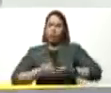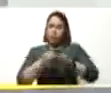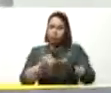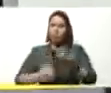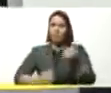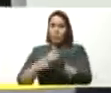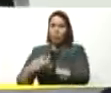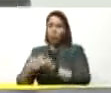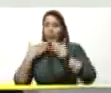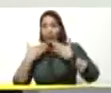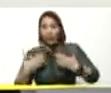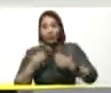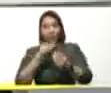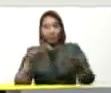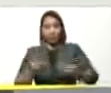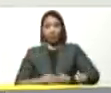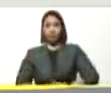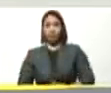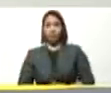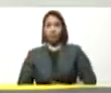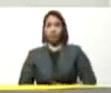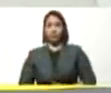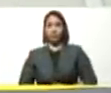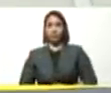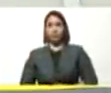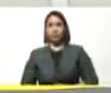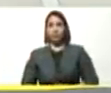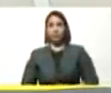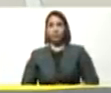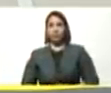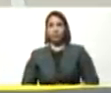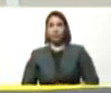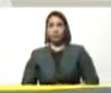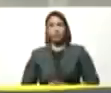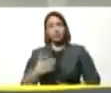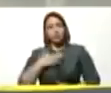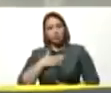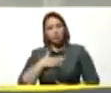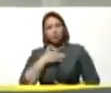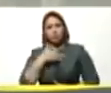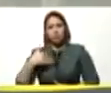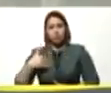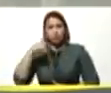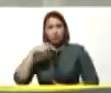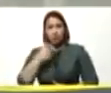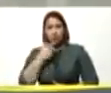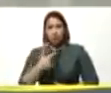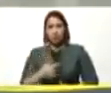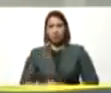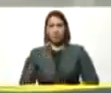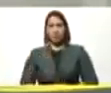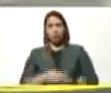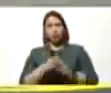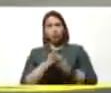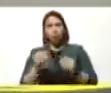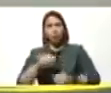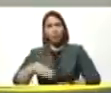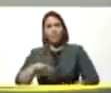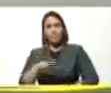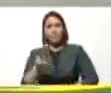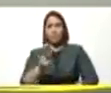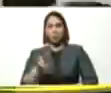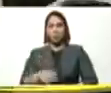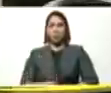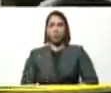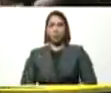Bueno, muchísimas gracias por tus hermosas palabras. Mira, yo quiero resaltar, presidente, y a toda Venezuela, que